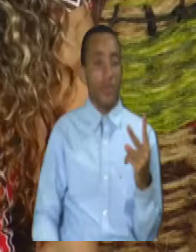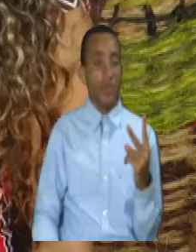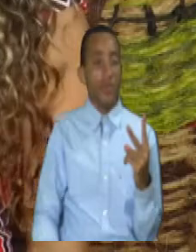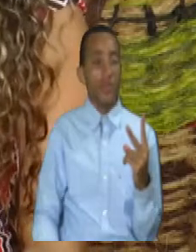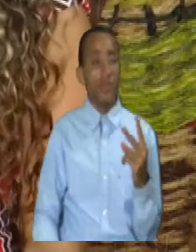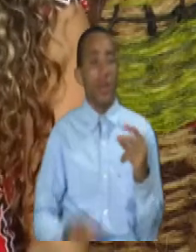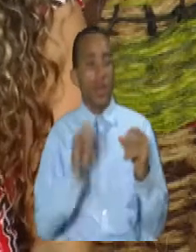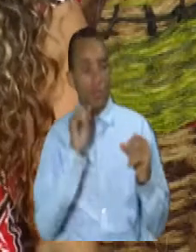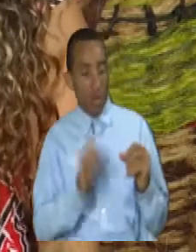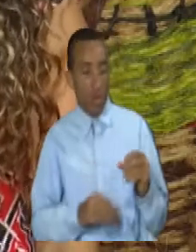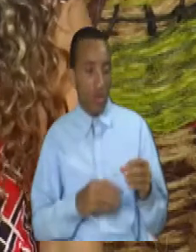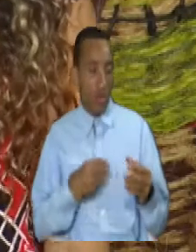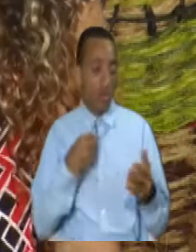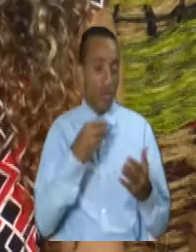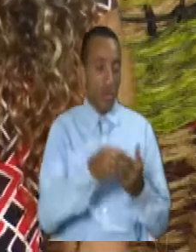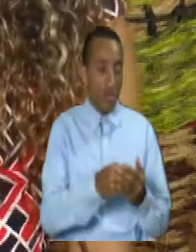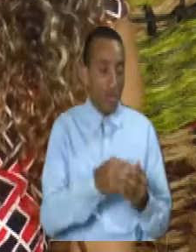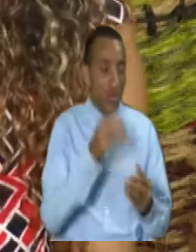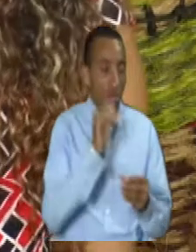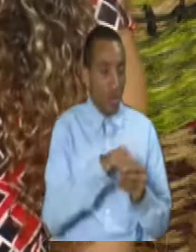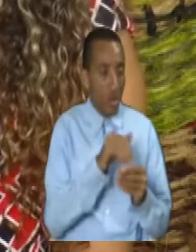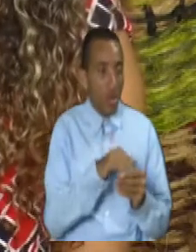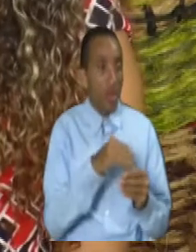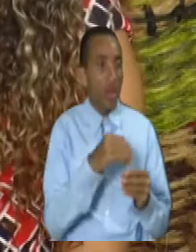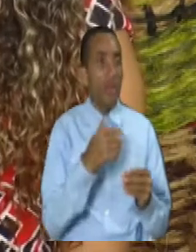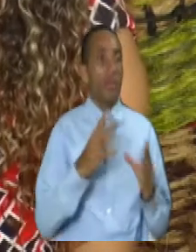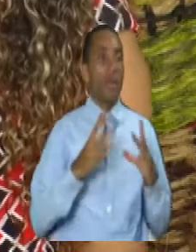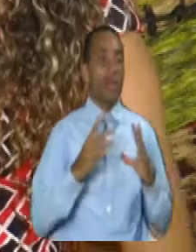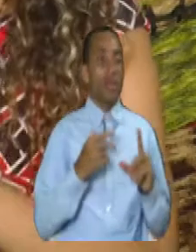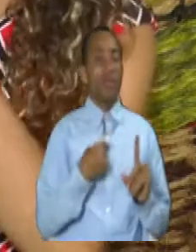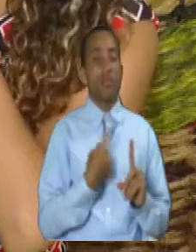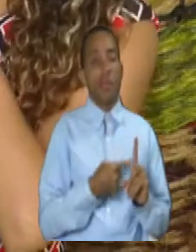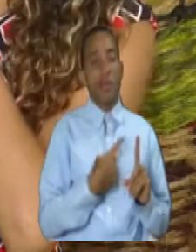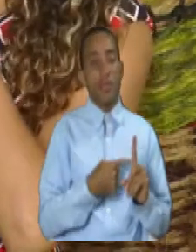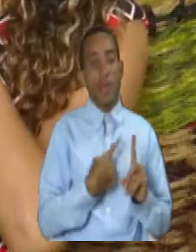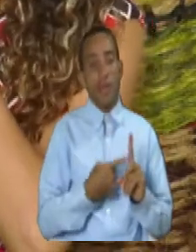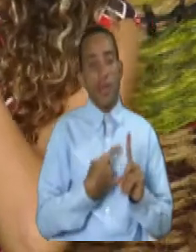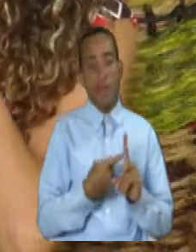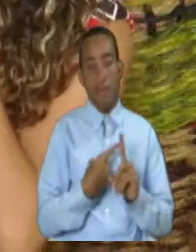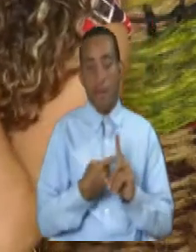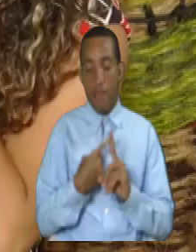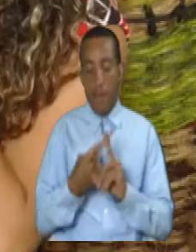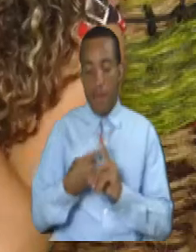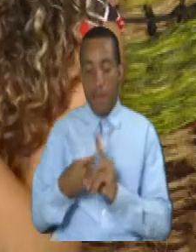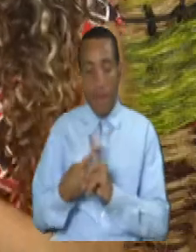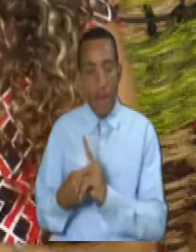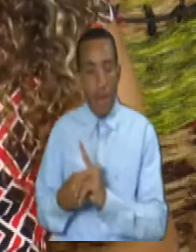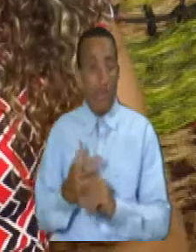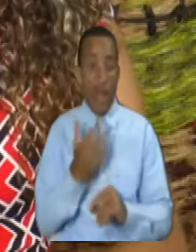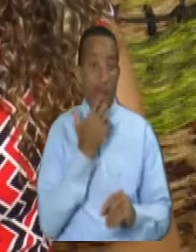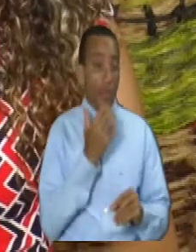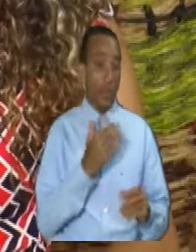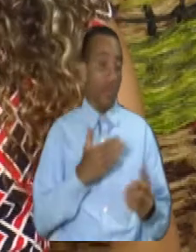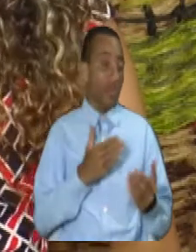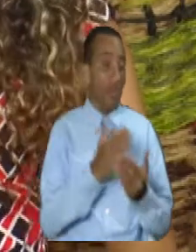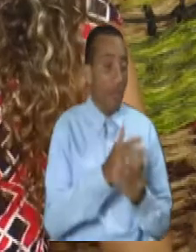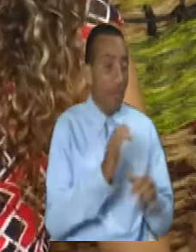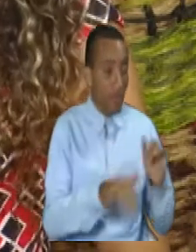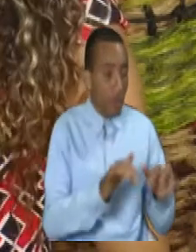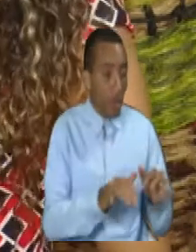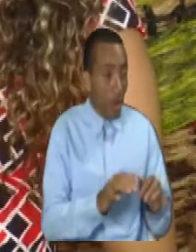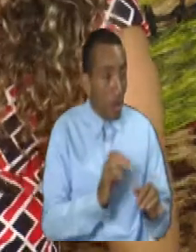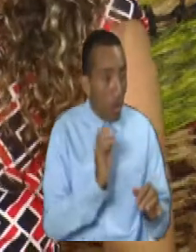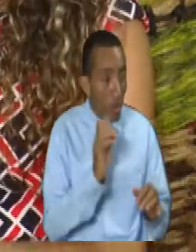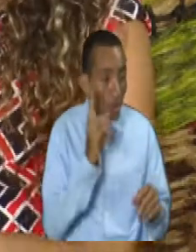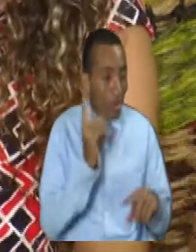planificar, pagar mis vacaciones a cuotas, también tengo la ventaja de que si no puedo acercarme aquí a las oficinas de Proyectos Tour, entonces